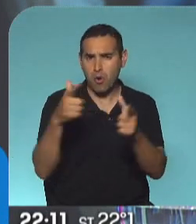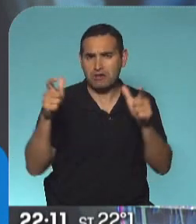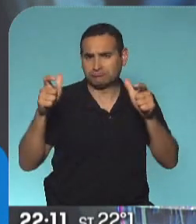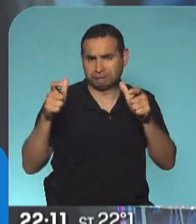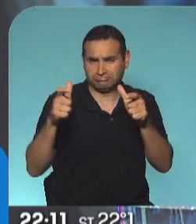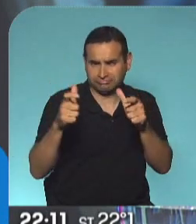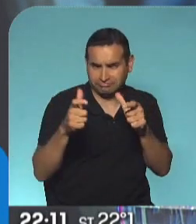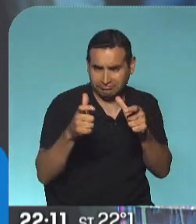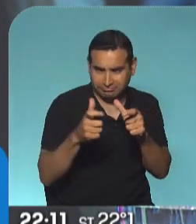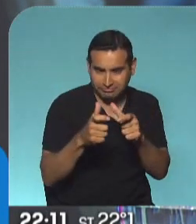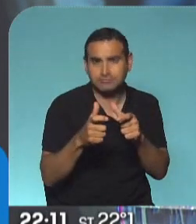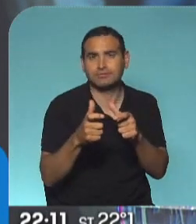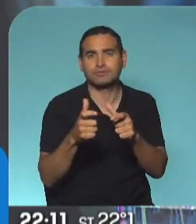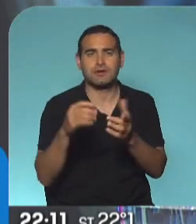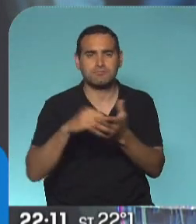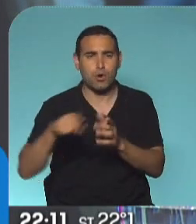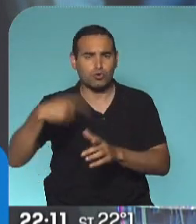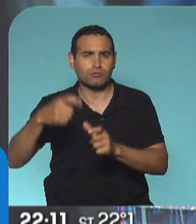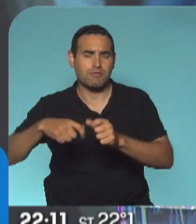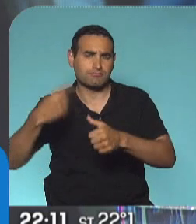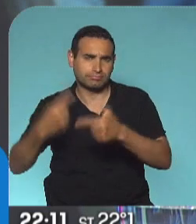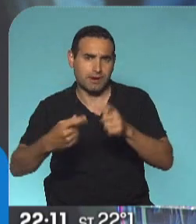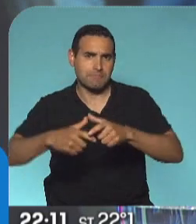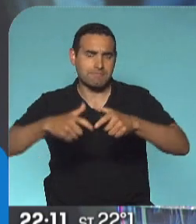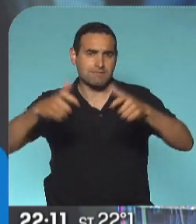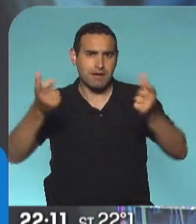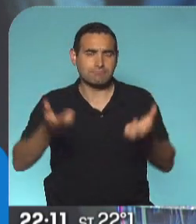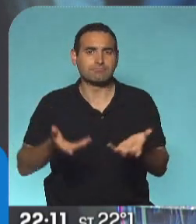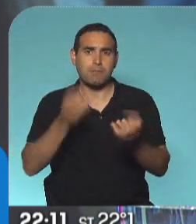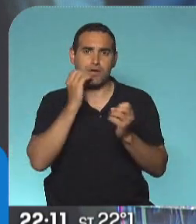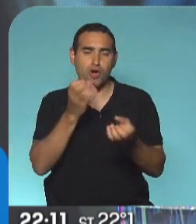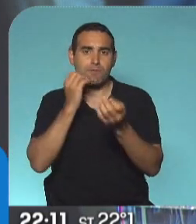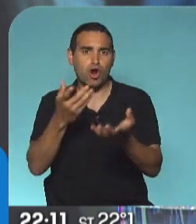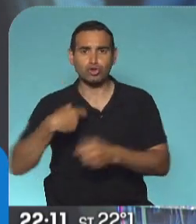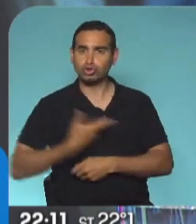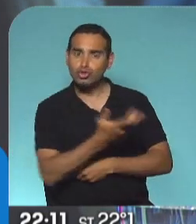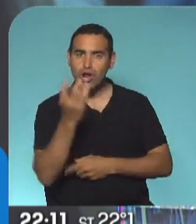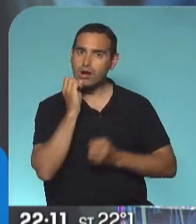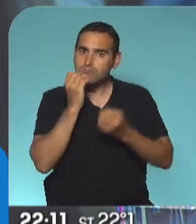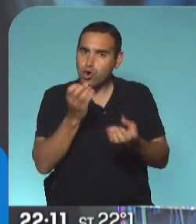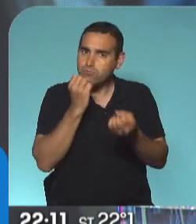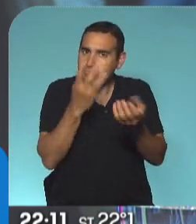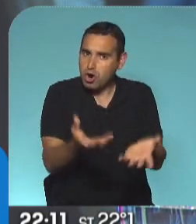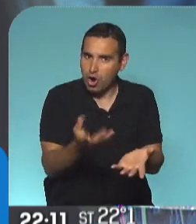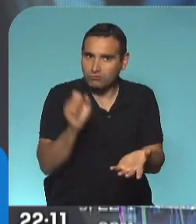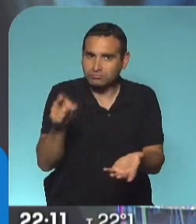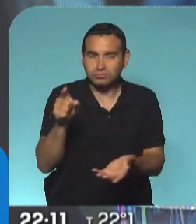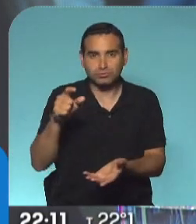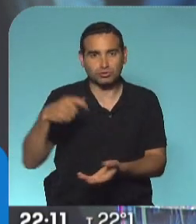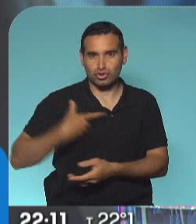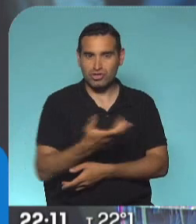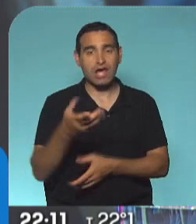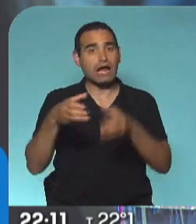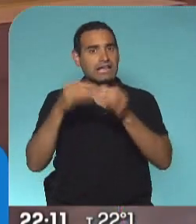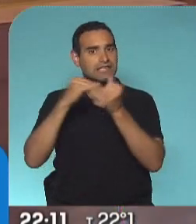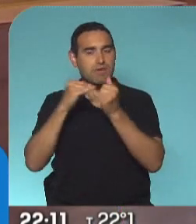crecimiento de otros factores, inclusive que tienen que ver con el bienestar social de la sociedad, de una clase media